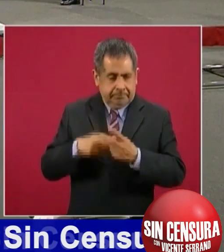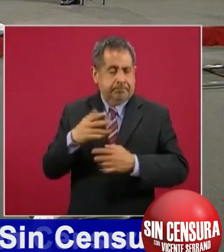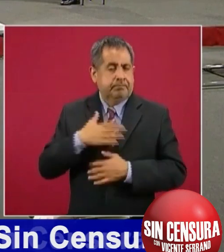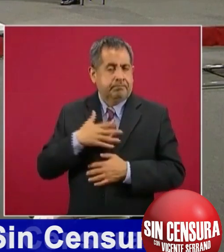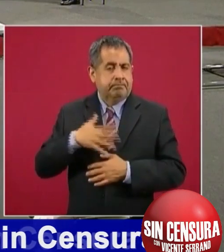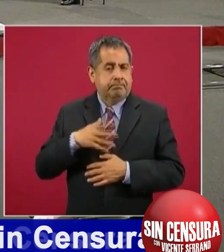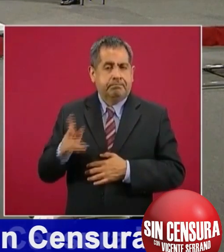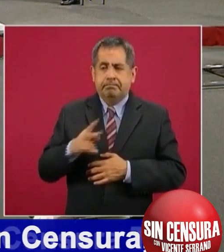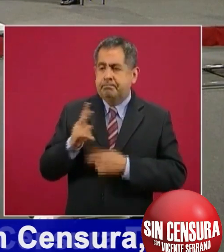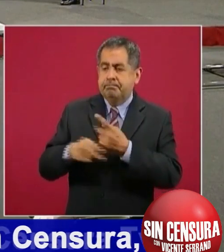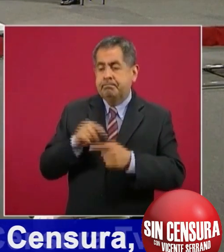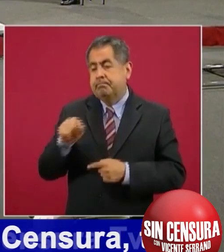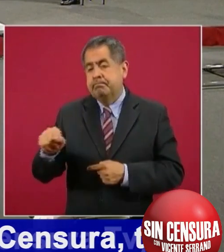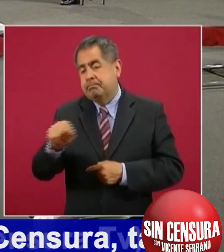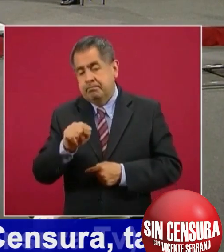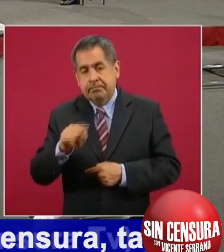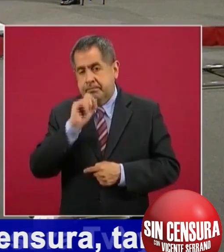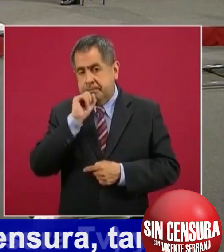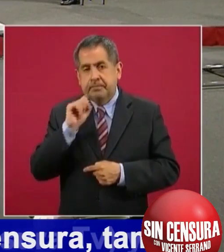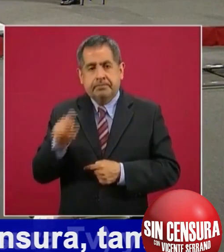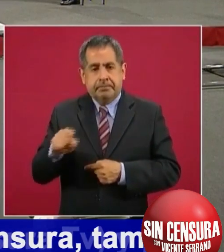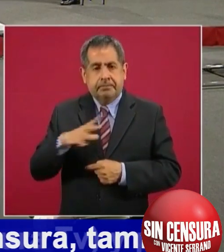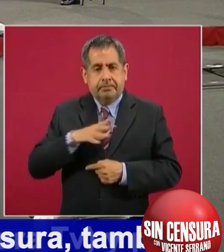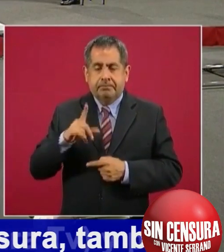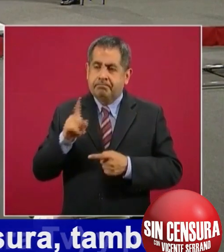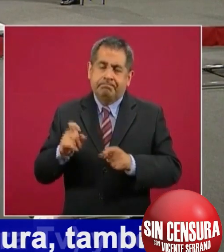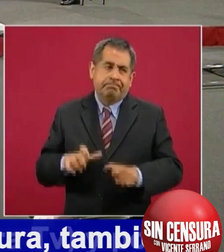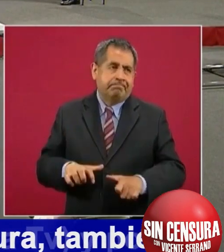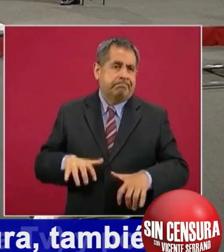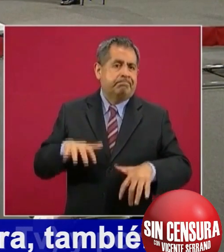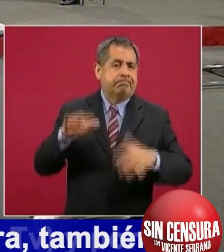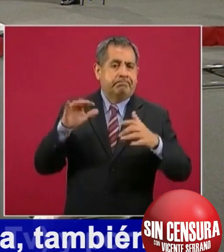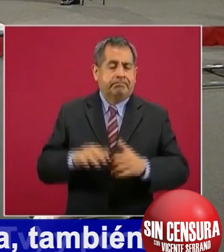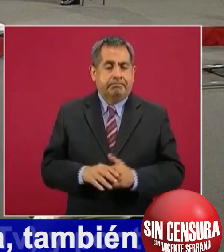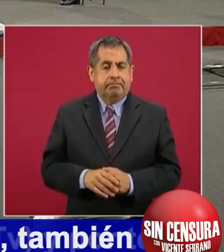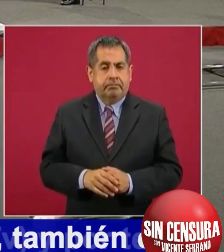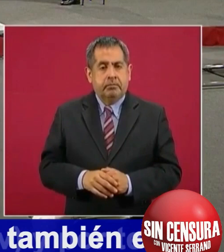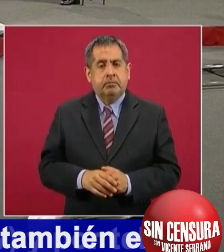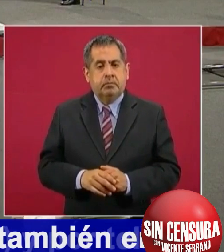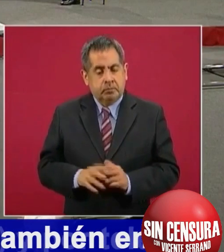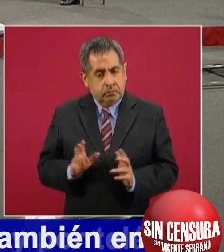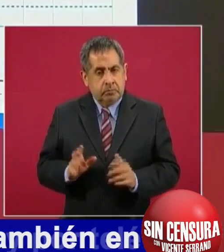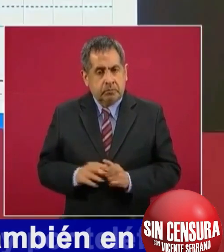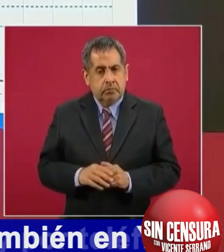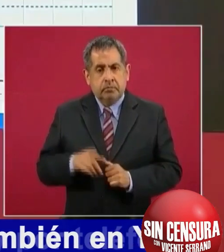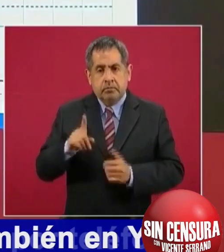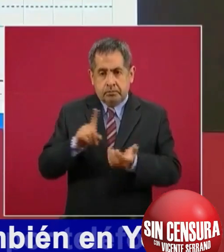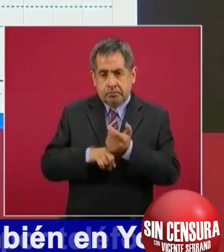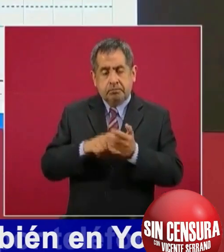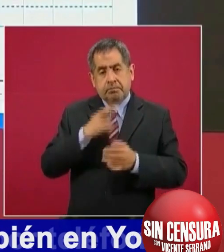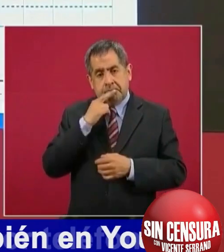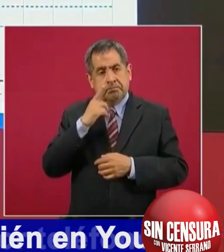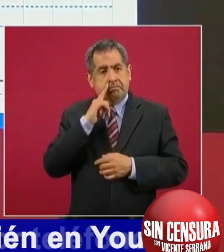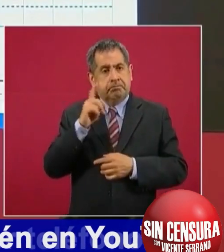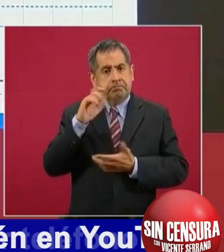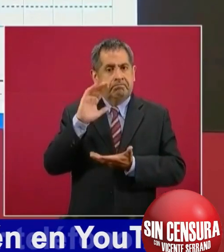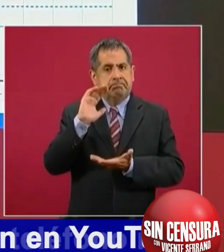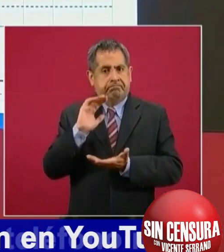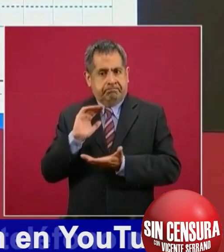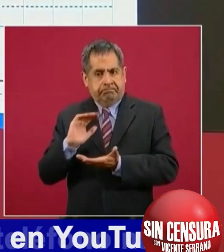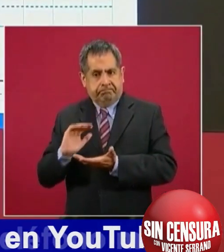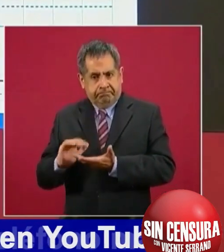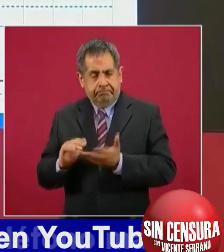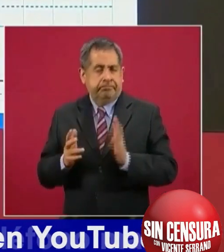y pues también está inundado. Pero bueno, aquí ya hay un comportamiento a la baja, también